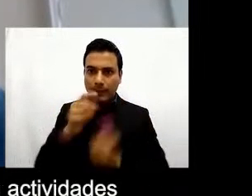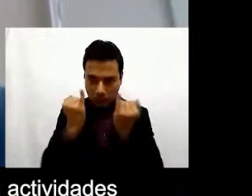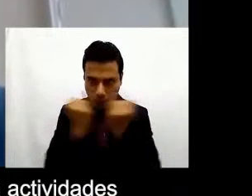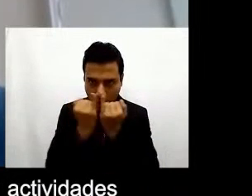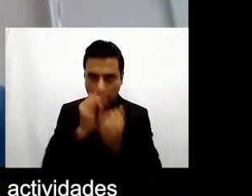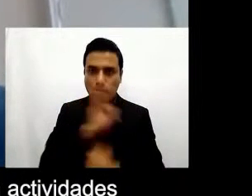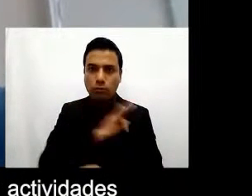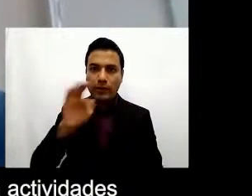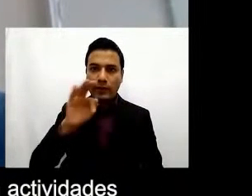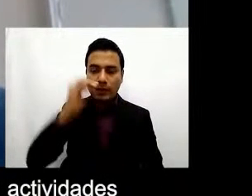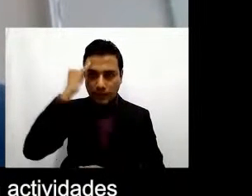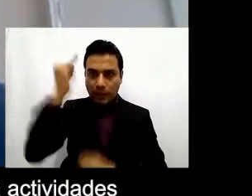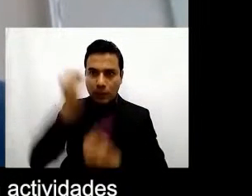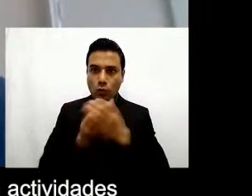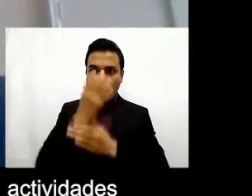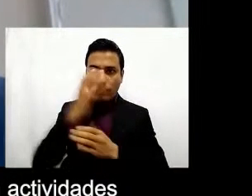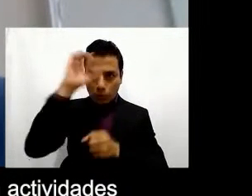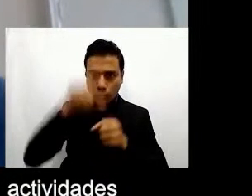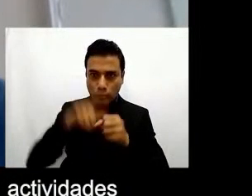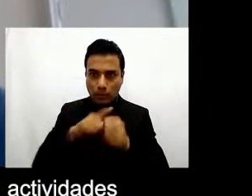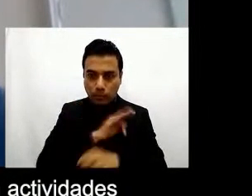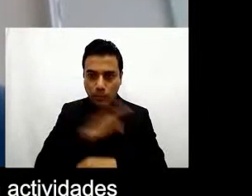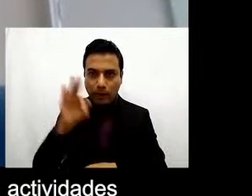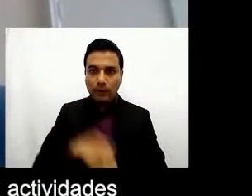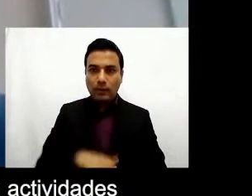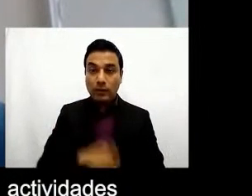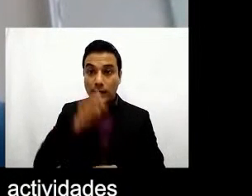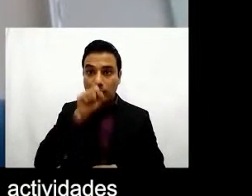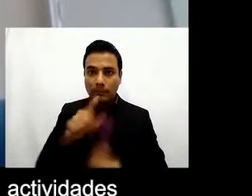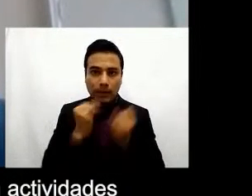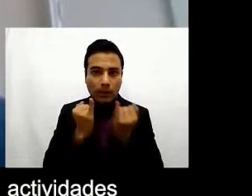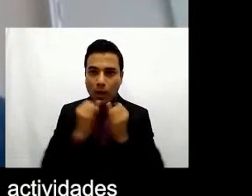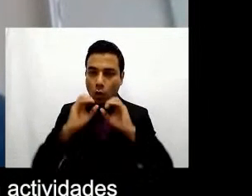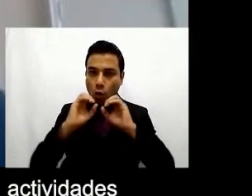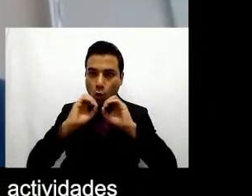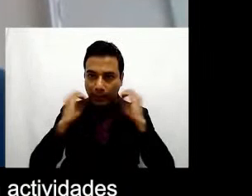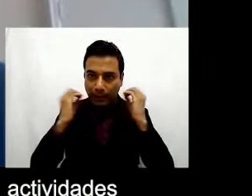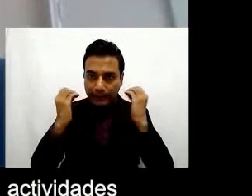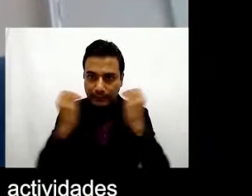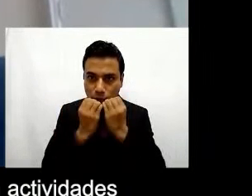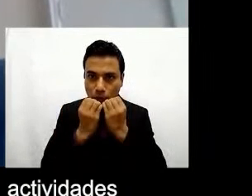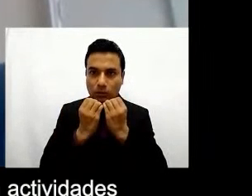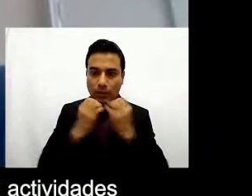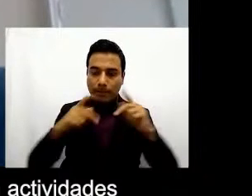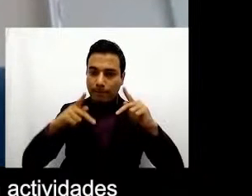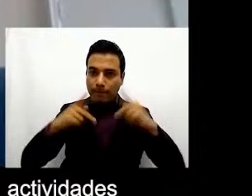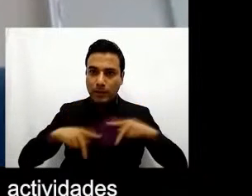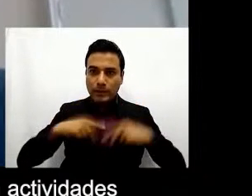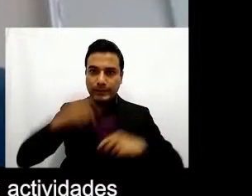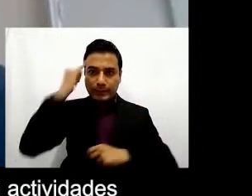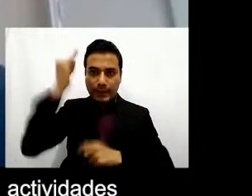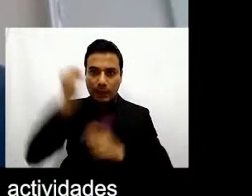culturales, no se espera que las organizaciones populares tengan actividades culturales y el Estado simplemente las